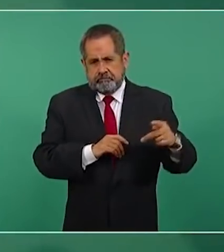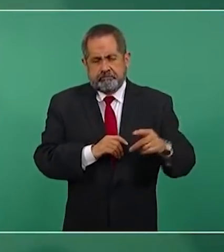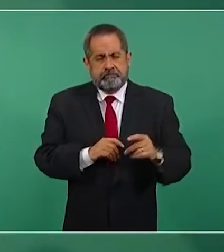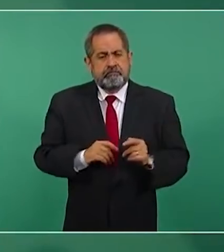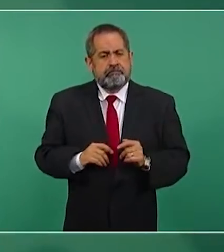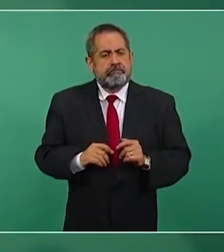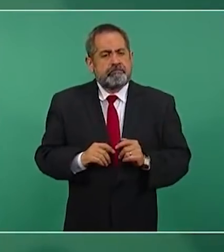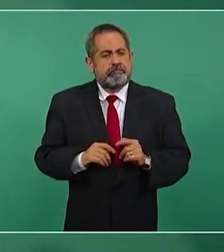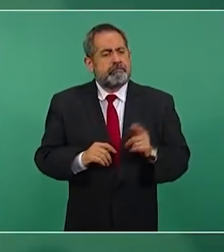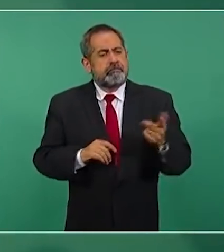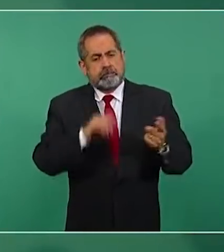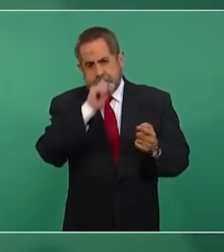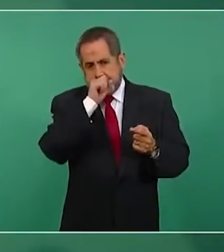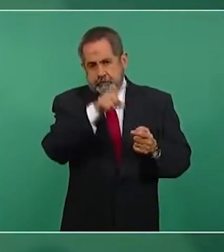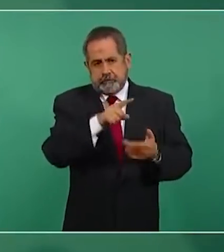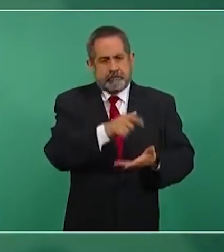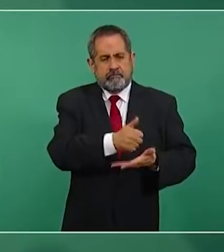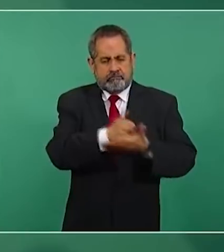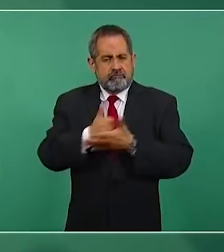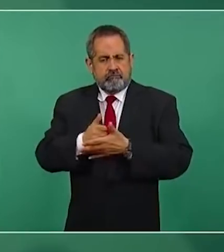y van a ayudar